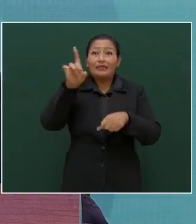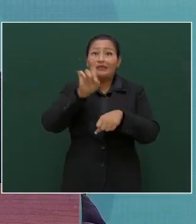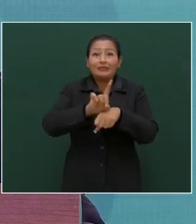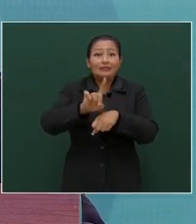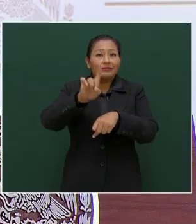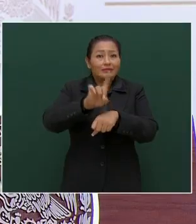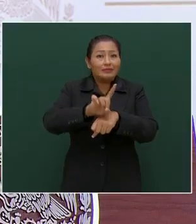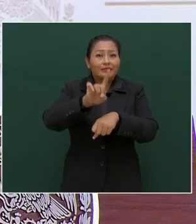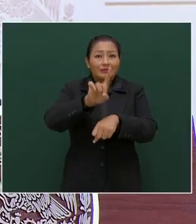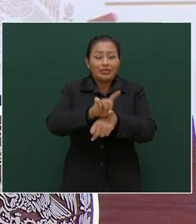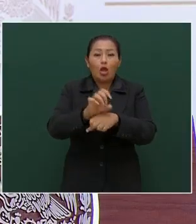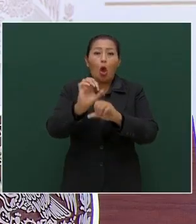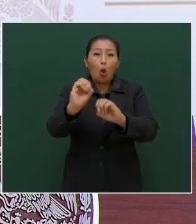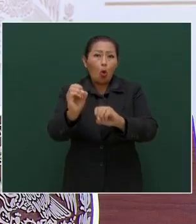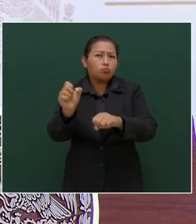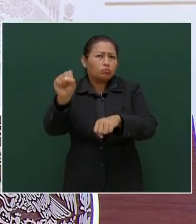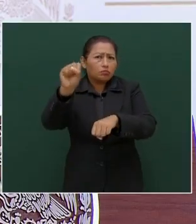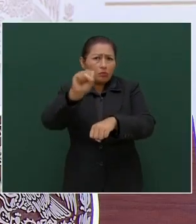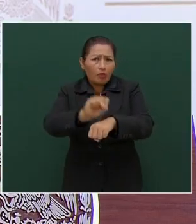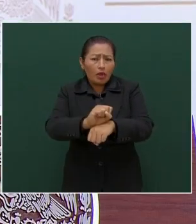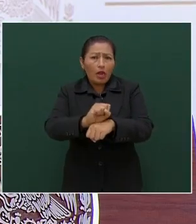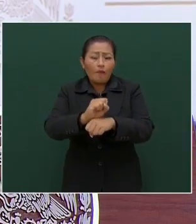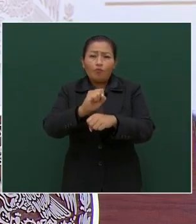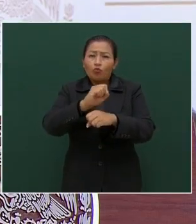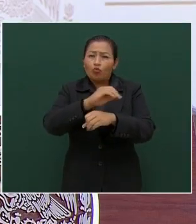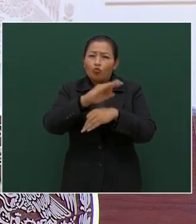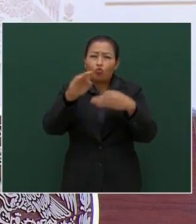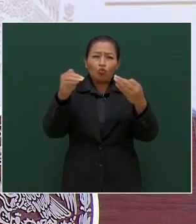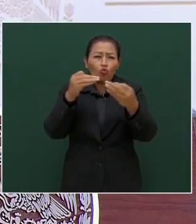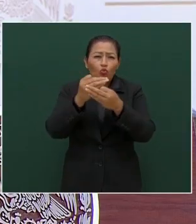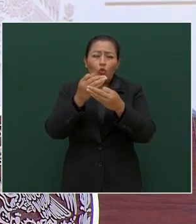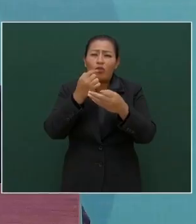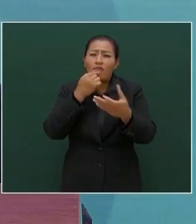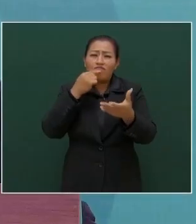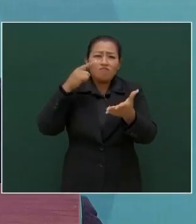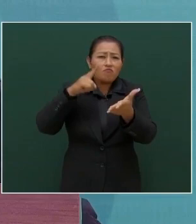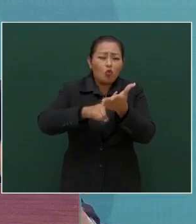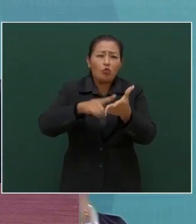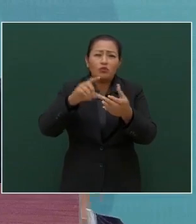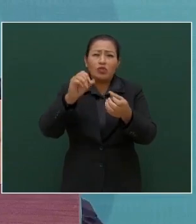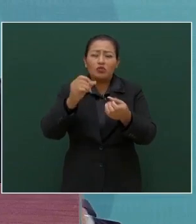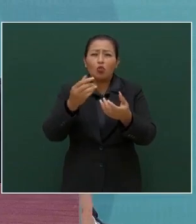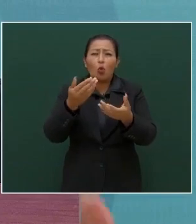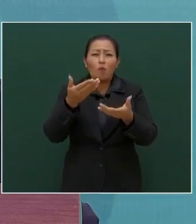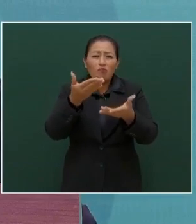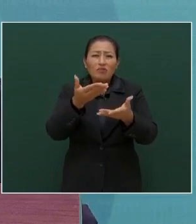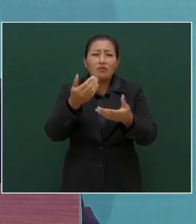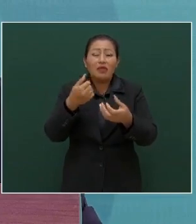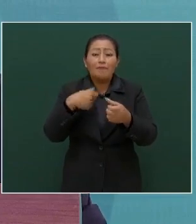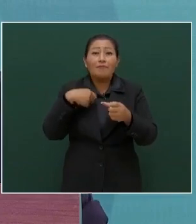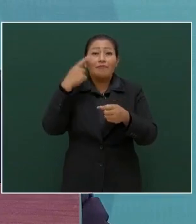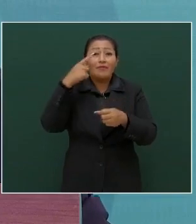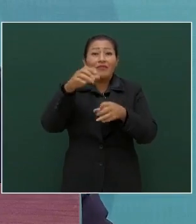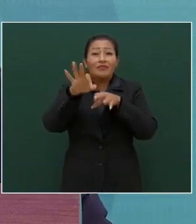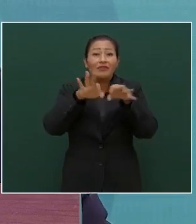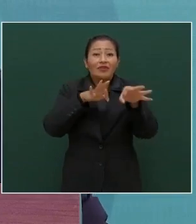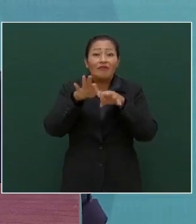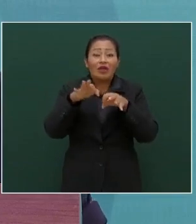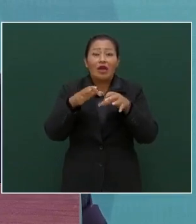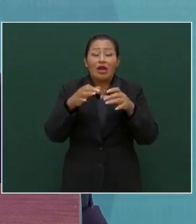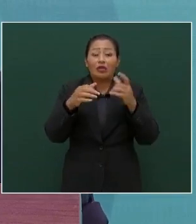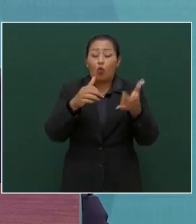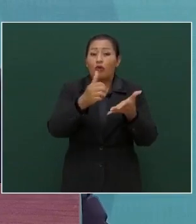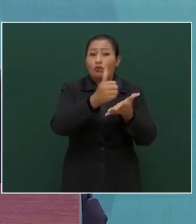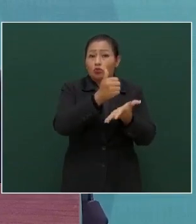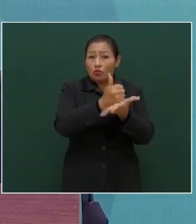pero sobre todo semanal, se recopilen todas las inquietudes, denuncias y quejas, y que se trabaje de manera dinámica con la oficina de